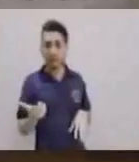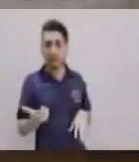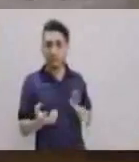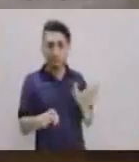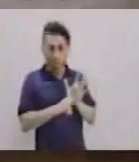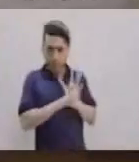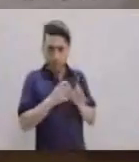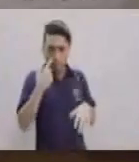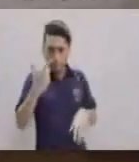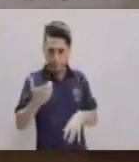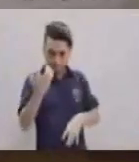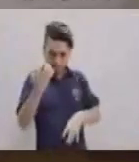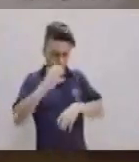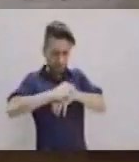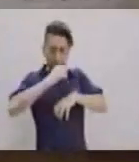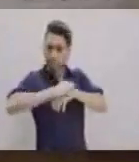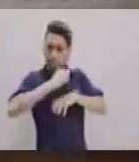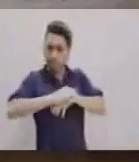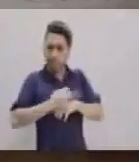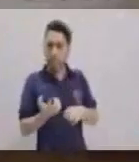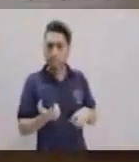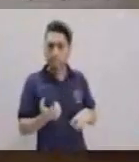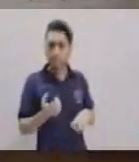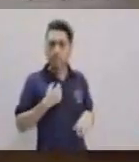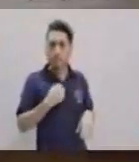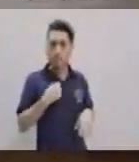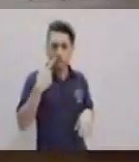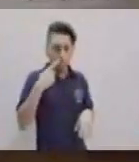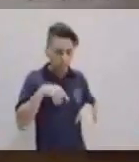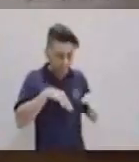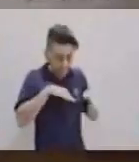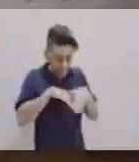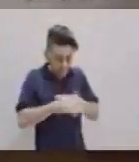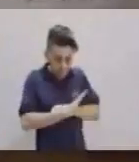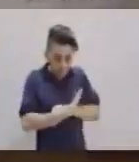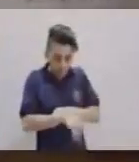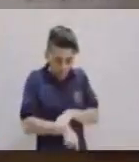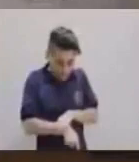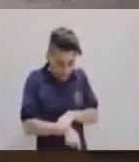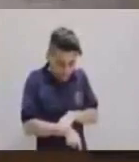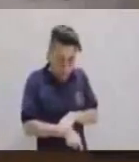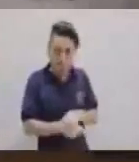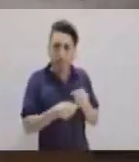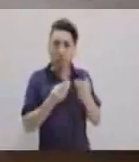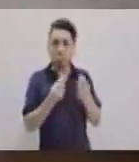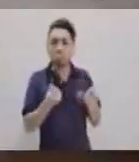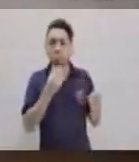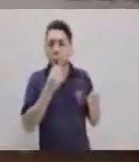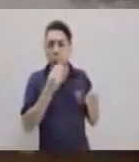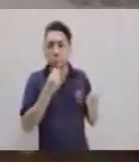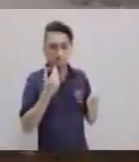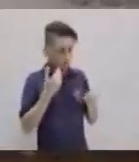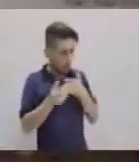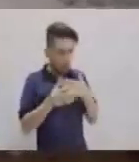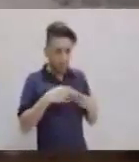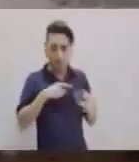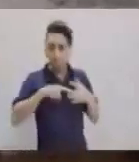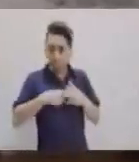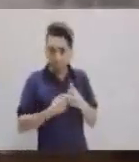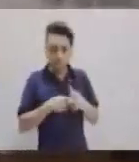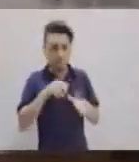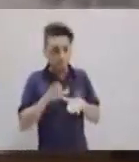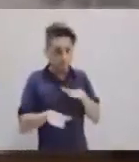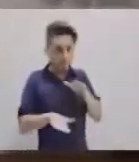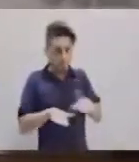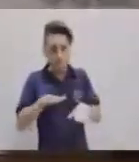una piedra, por ejemplo, ¿verdad? En ver sus zapatos desgastados, pero que siguen caminando. En ver esas